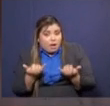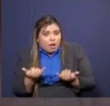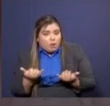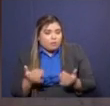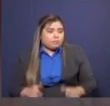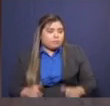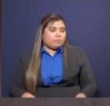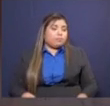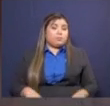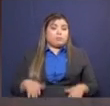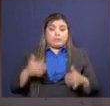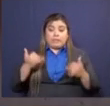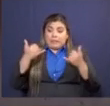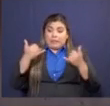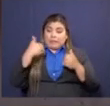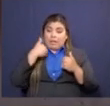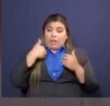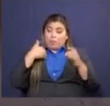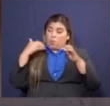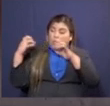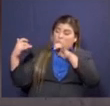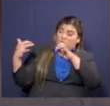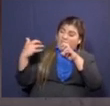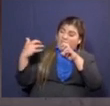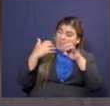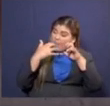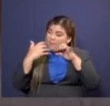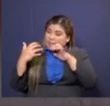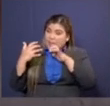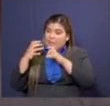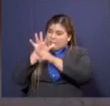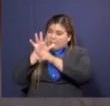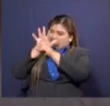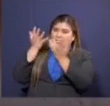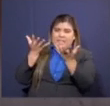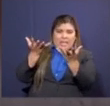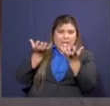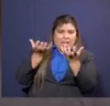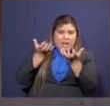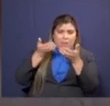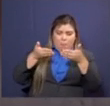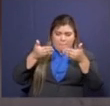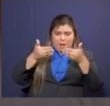estamos librando una guerra contra la pandemia.